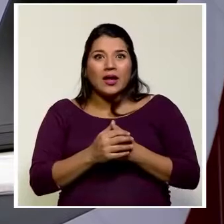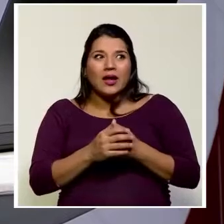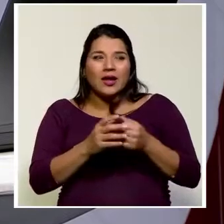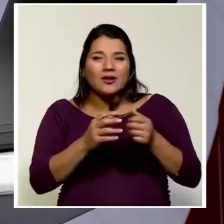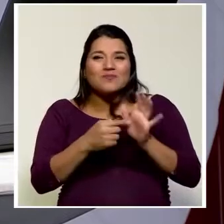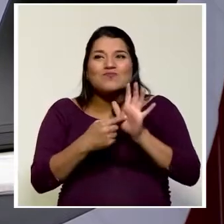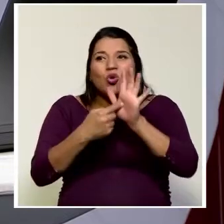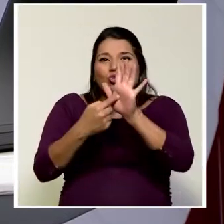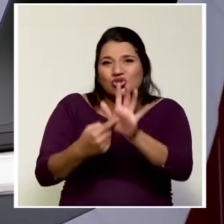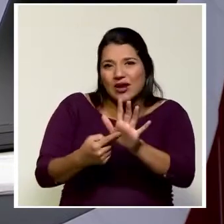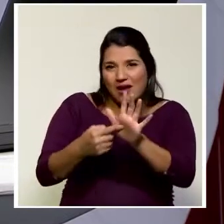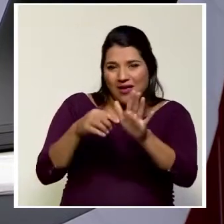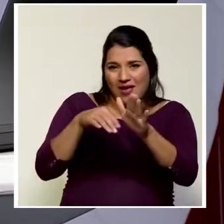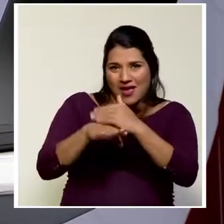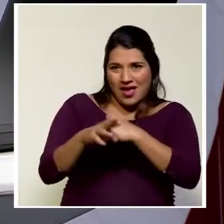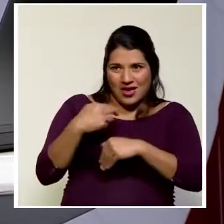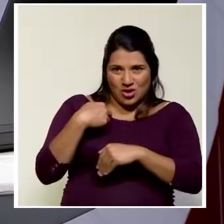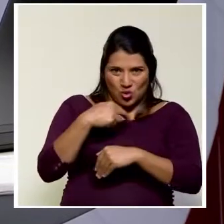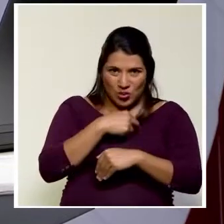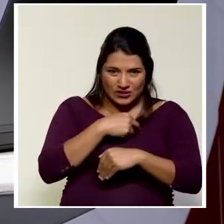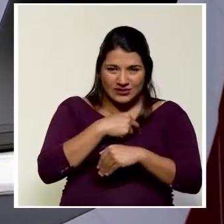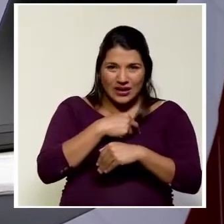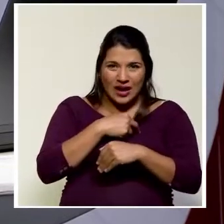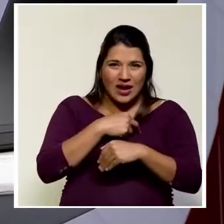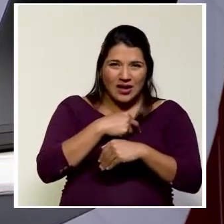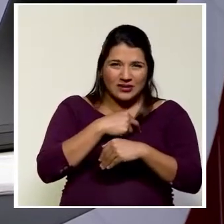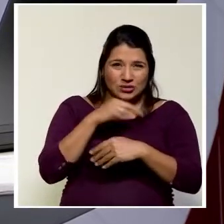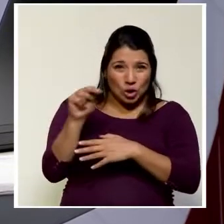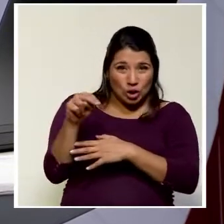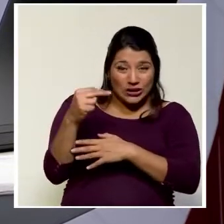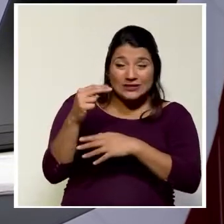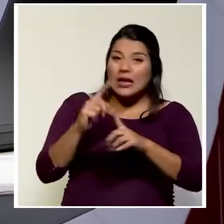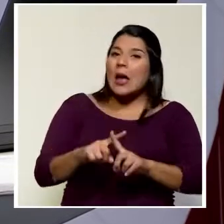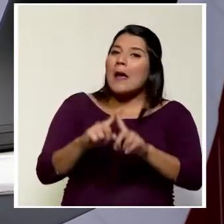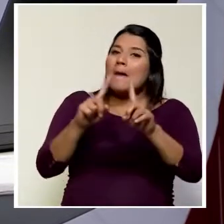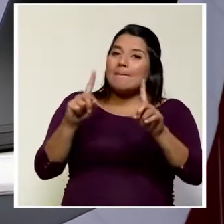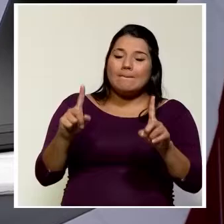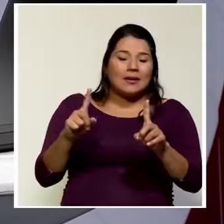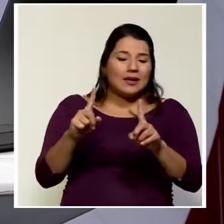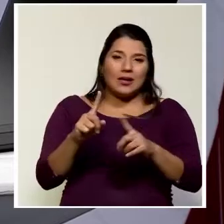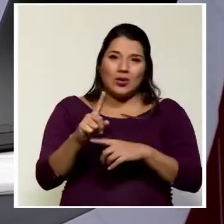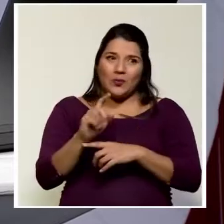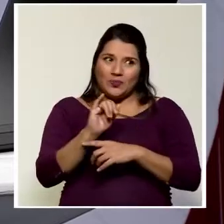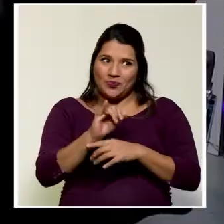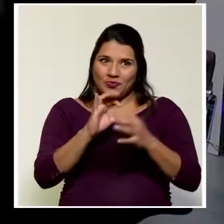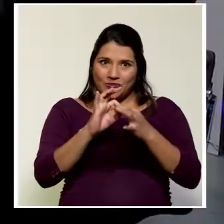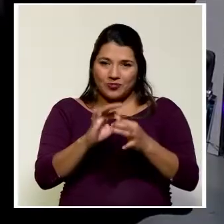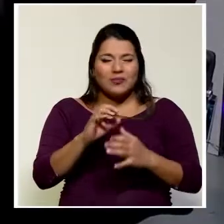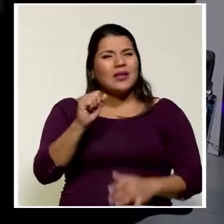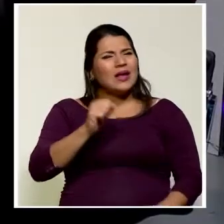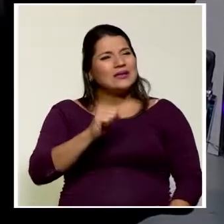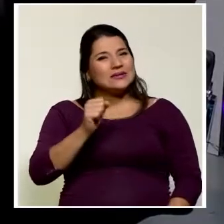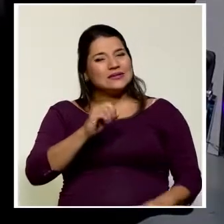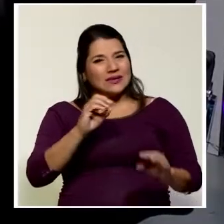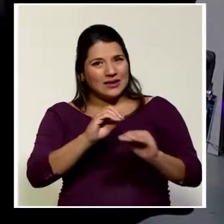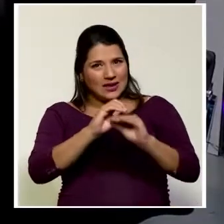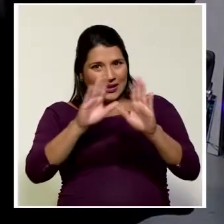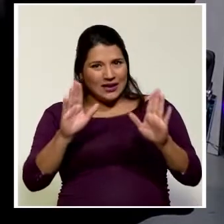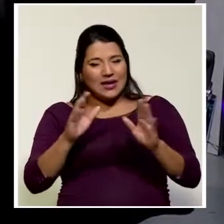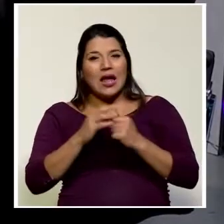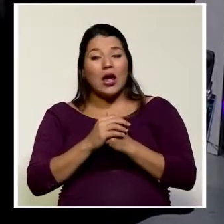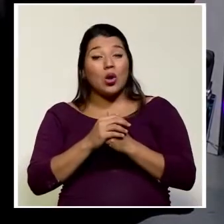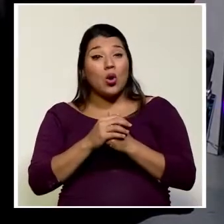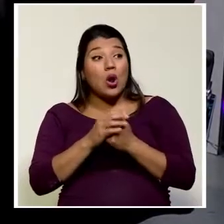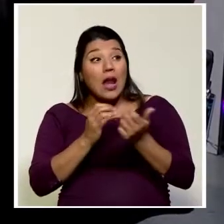nota, pero que definitivamente cruza muchísimo todos los temas de los que se hablan. Sí, en efecto, la encuesta CIEP